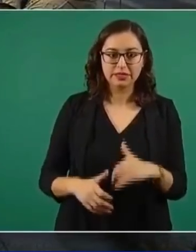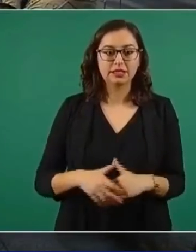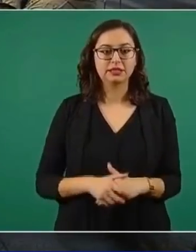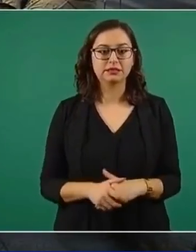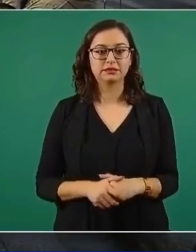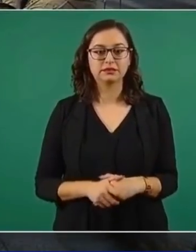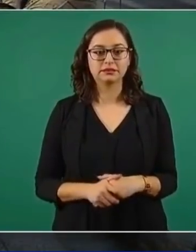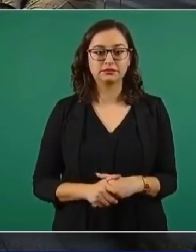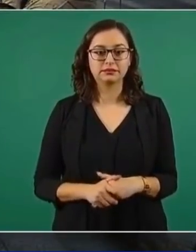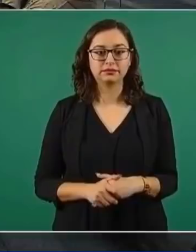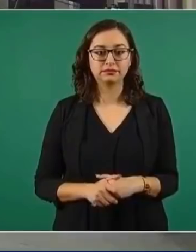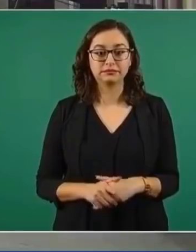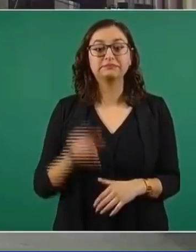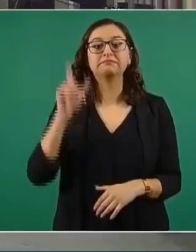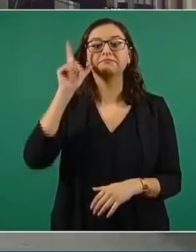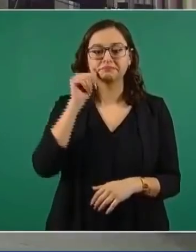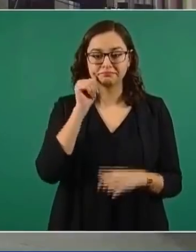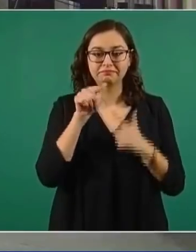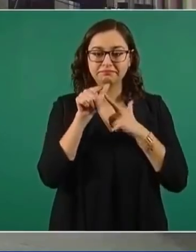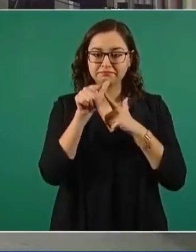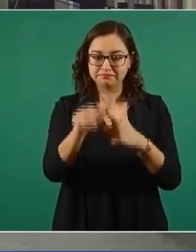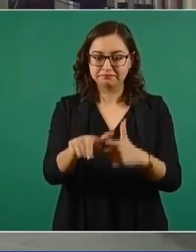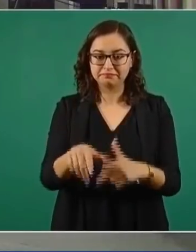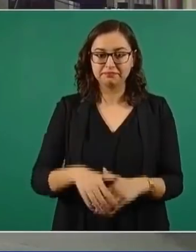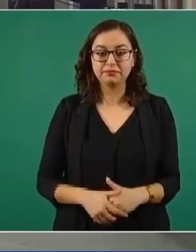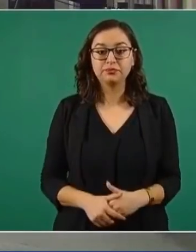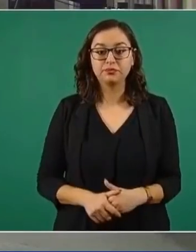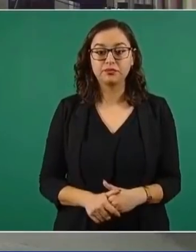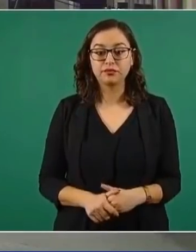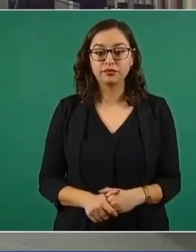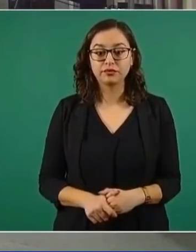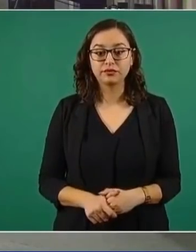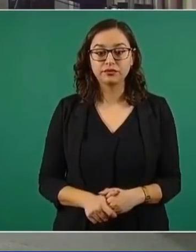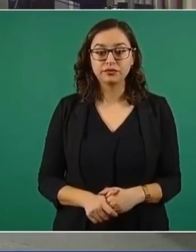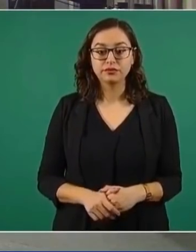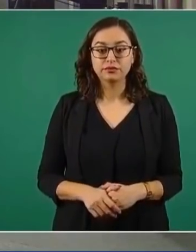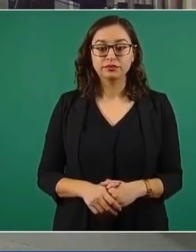Para mañana. Para mañana.